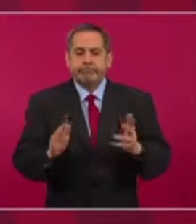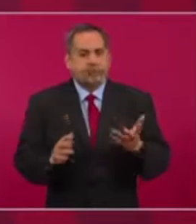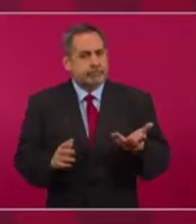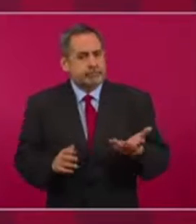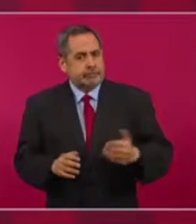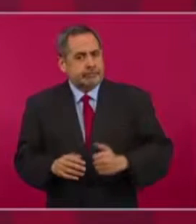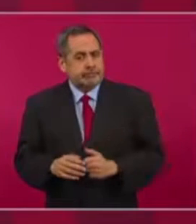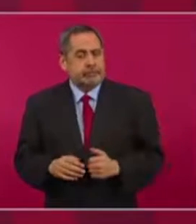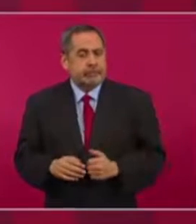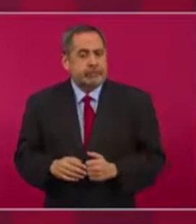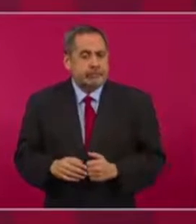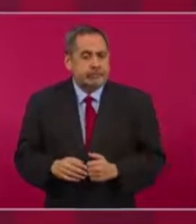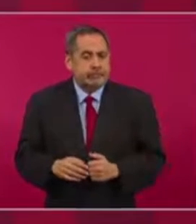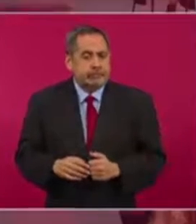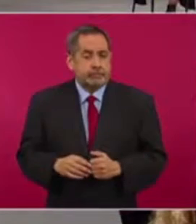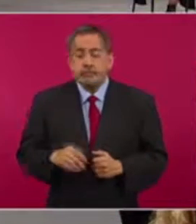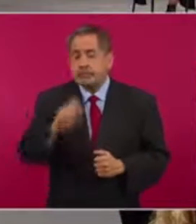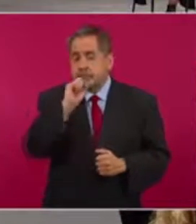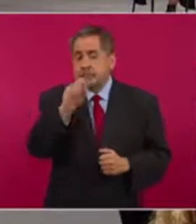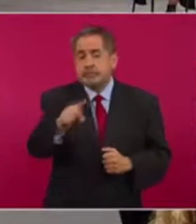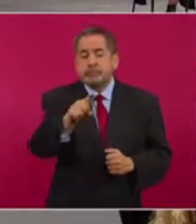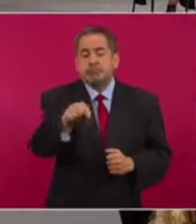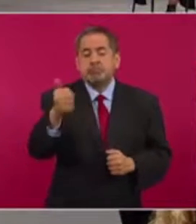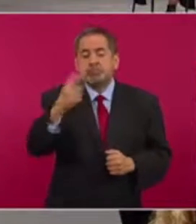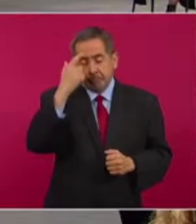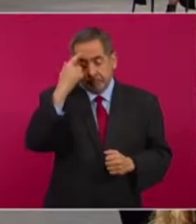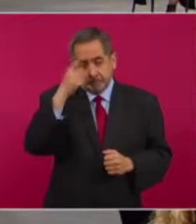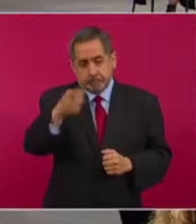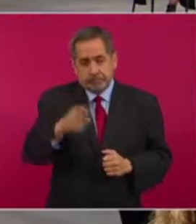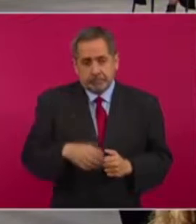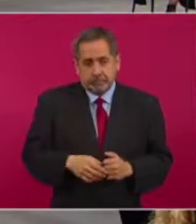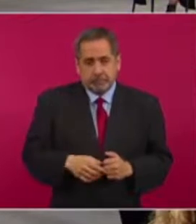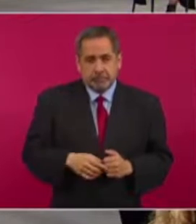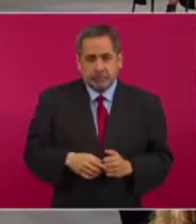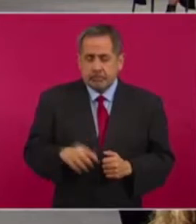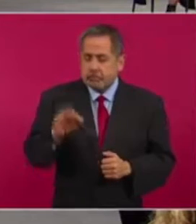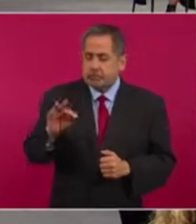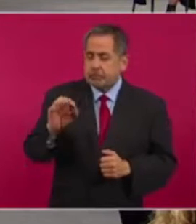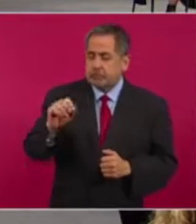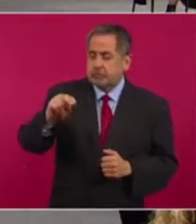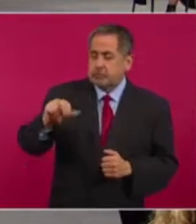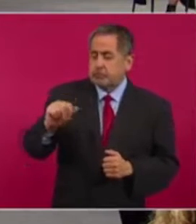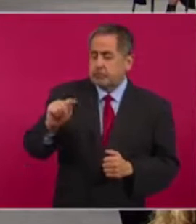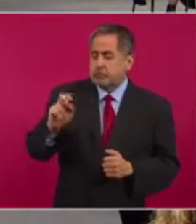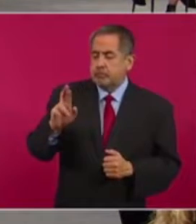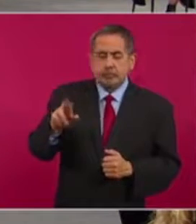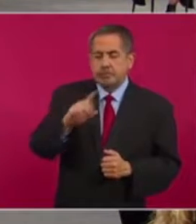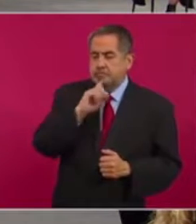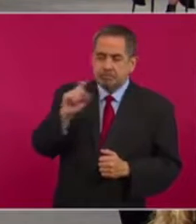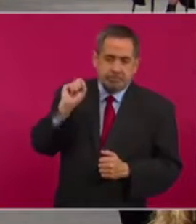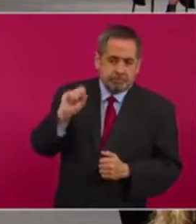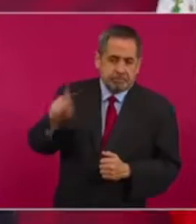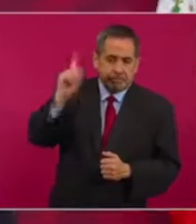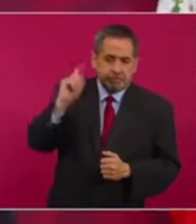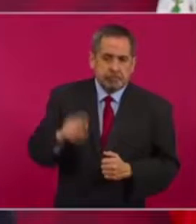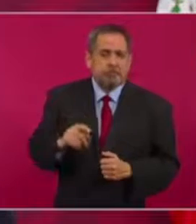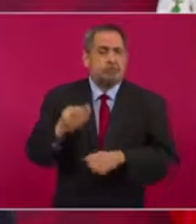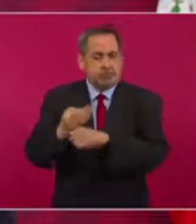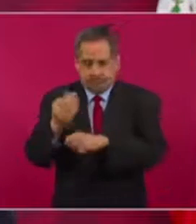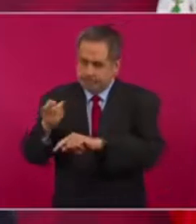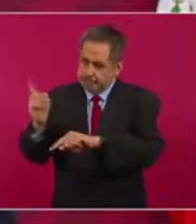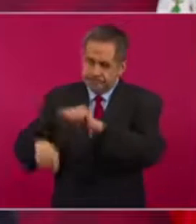Y lo otro, hablando de Fonatur, que ahora estamos